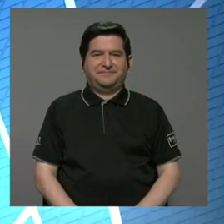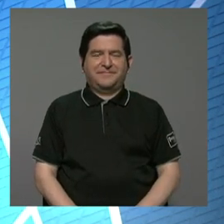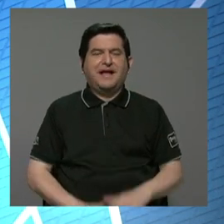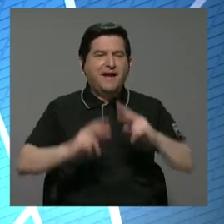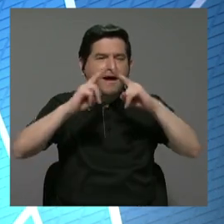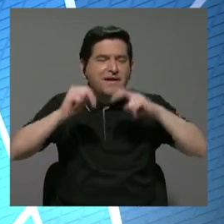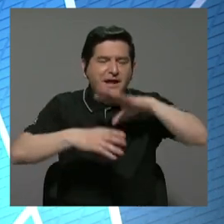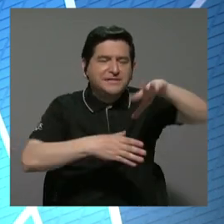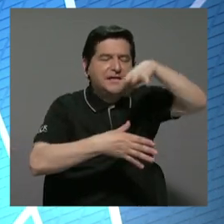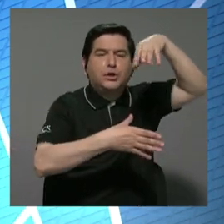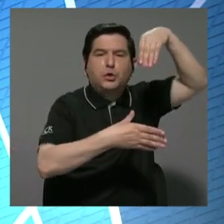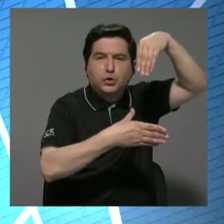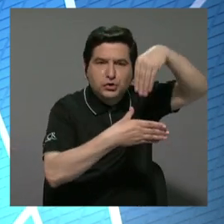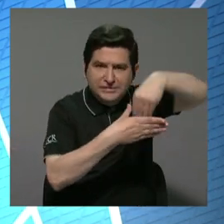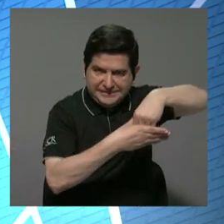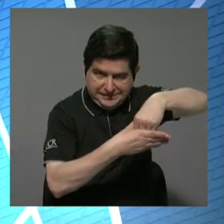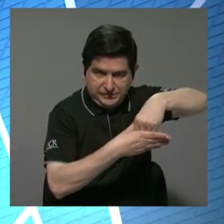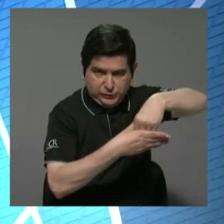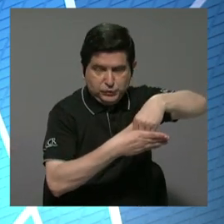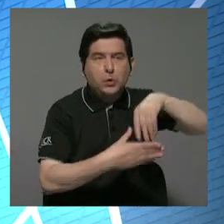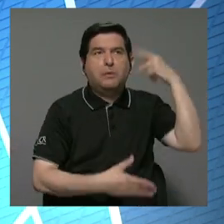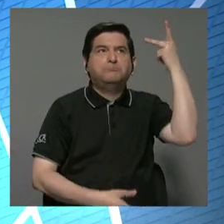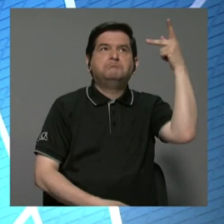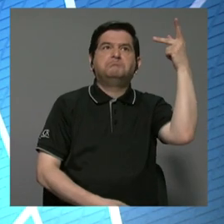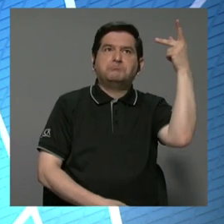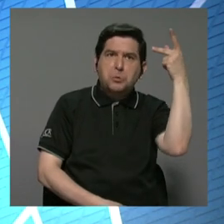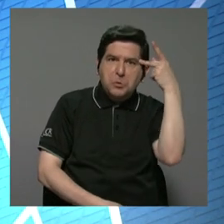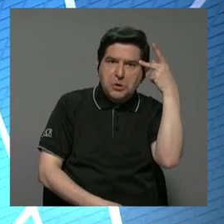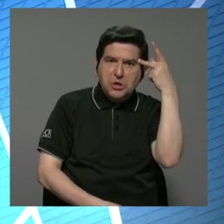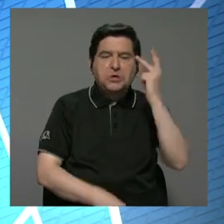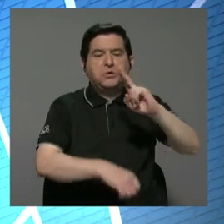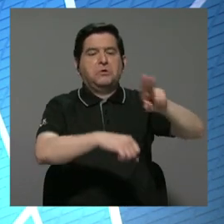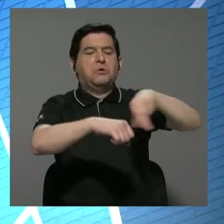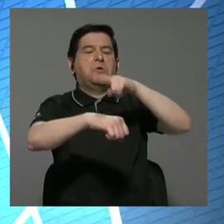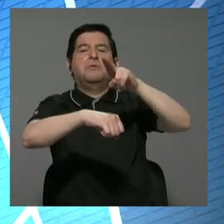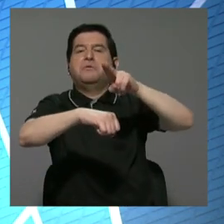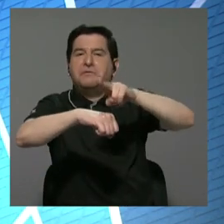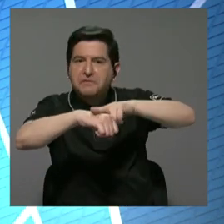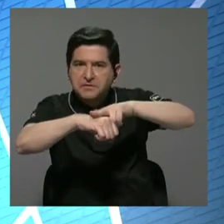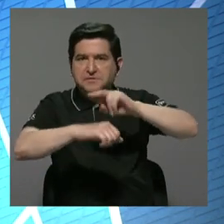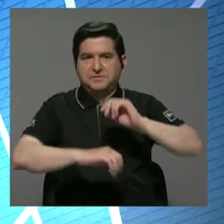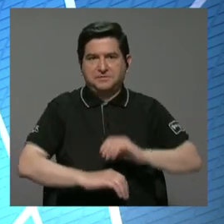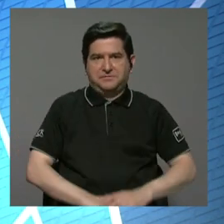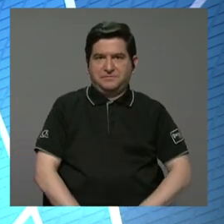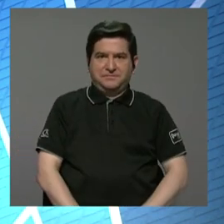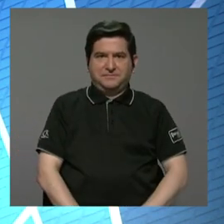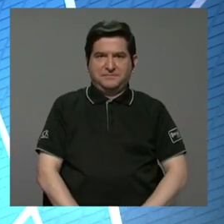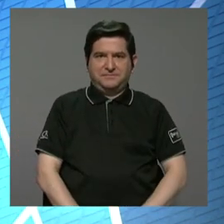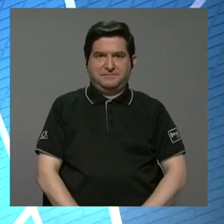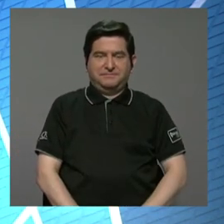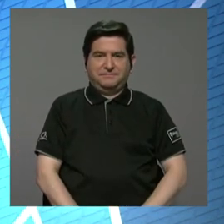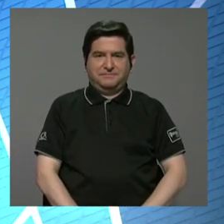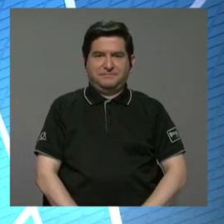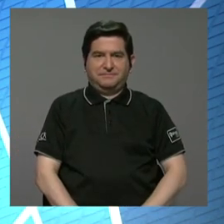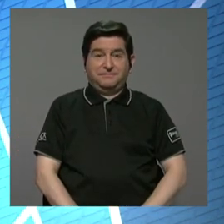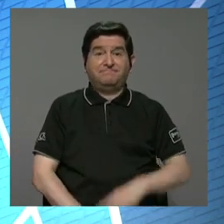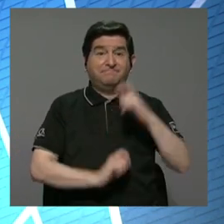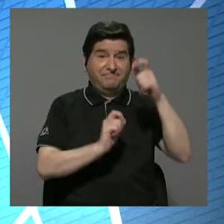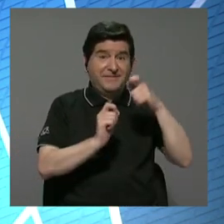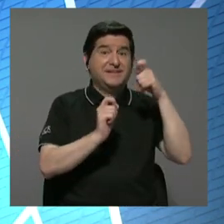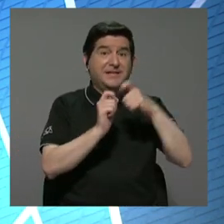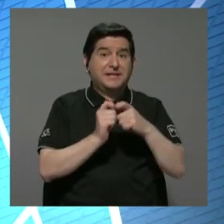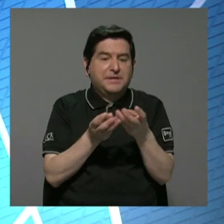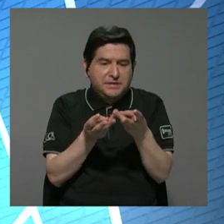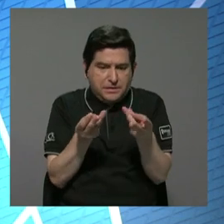ese contexto político, nacional, que es, ¿verdad?, precisamente lo que